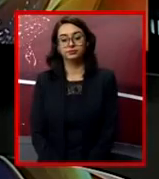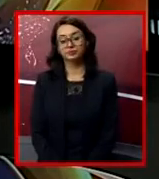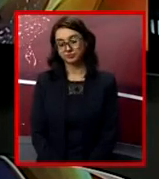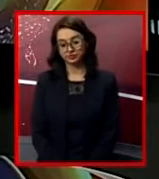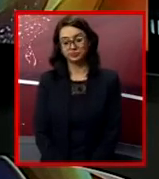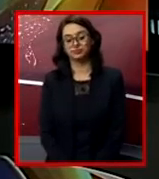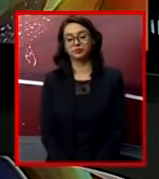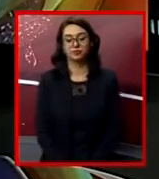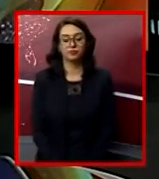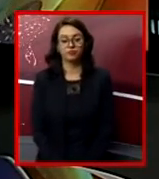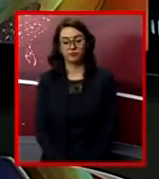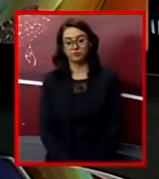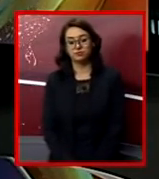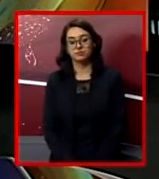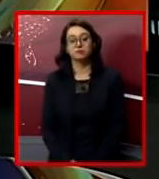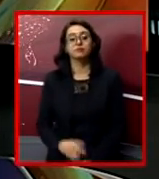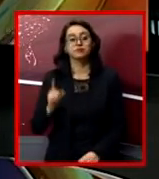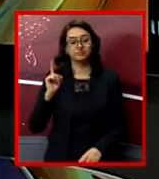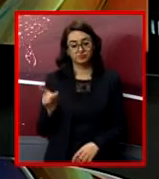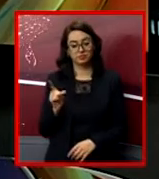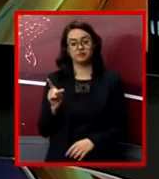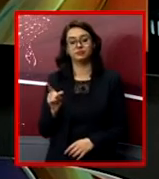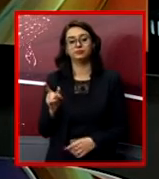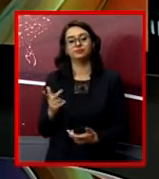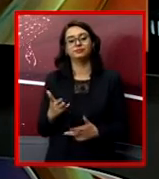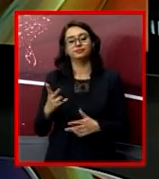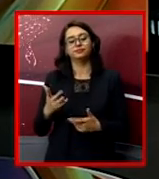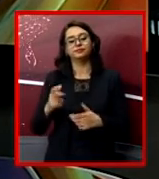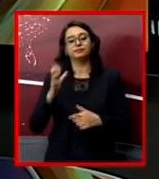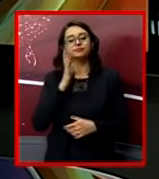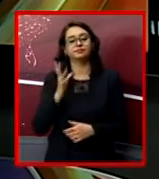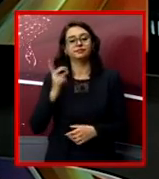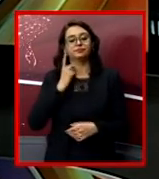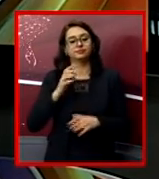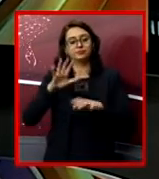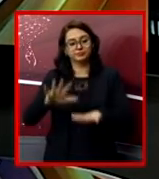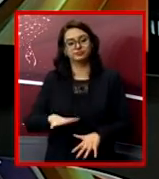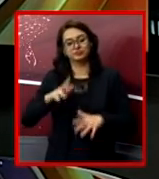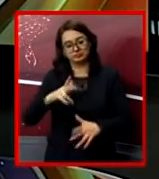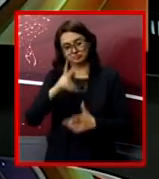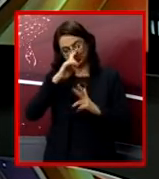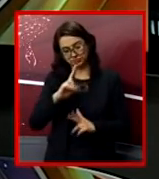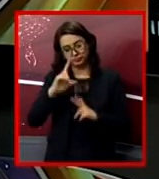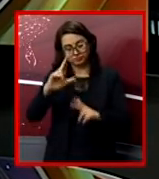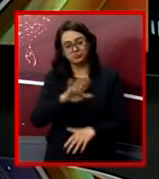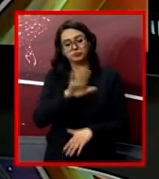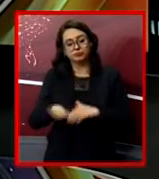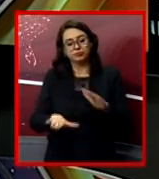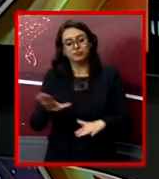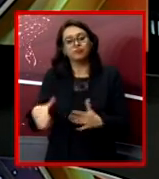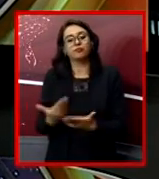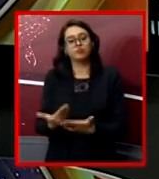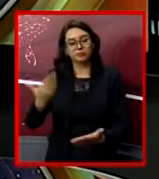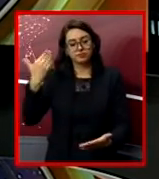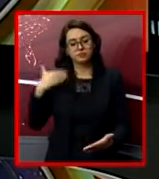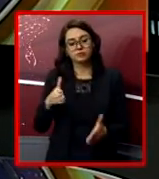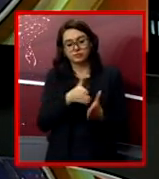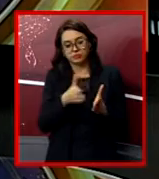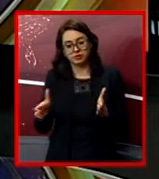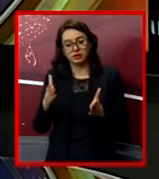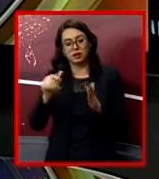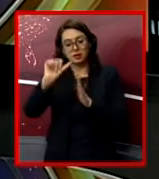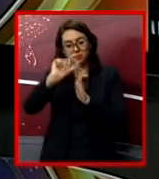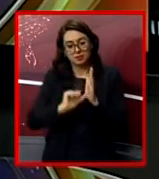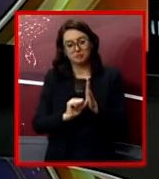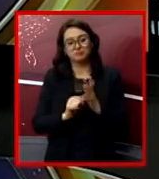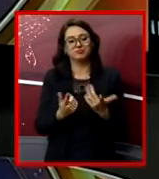Acá en el Palacio Legislativo de San Lázaro, en el mes de septiembre, se realizó sesión luctuosa con motivo de los hechos ocurridos en este mes,